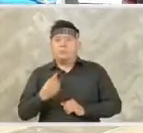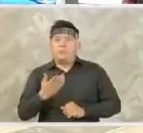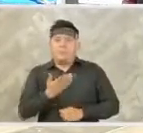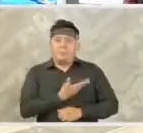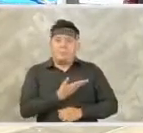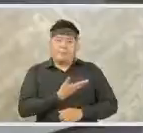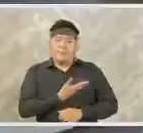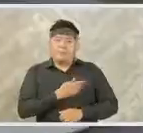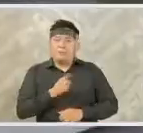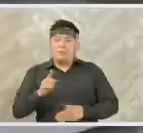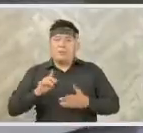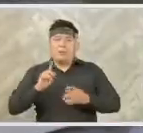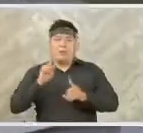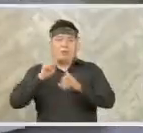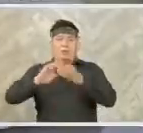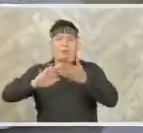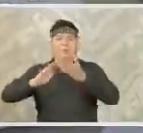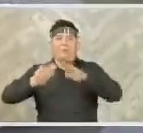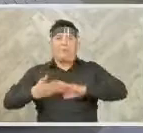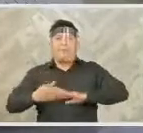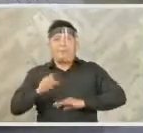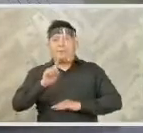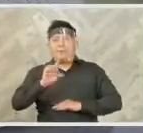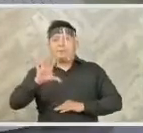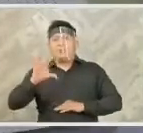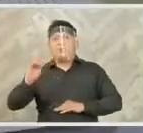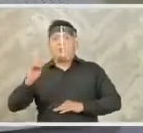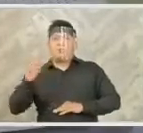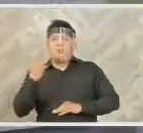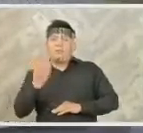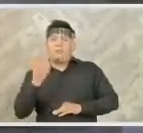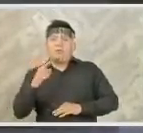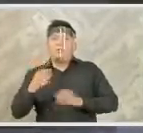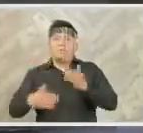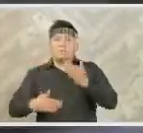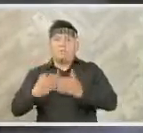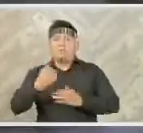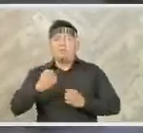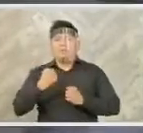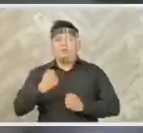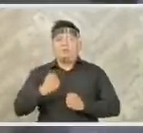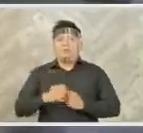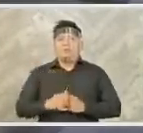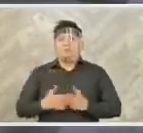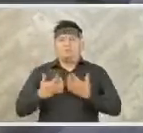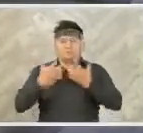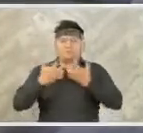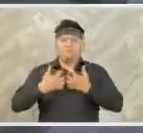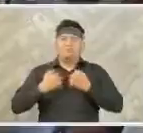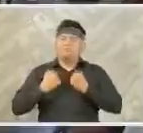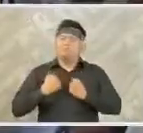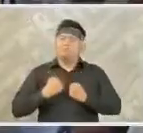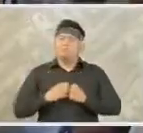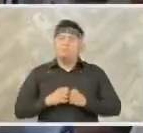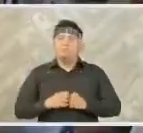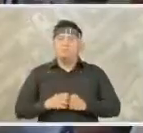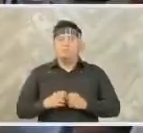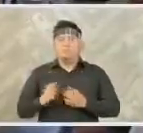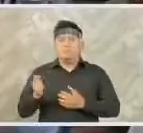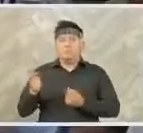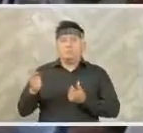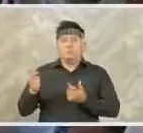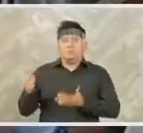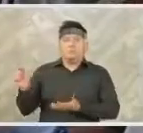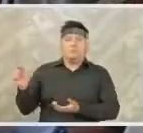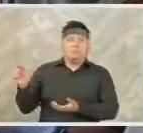por la Paz logró que 150 mujeres iniciaran o fortalecieran sus emprendimientos con una inversión de